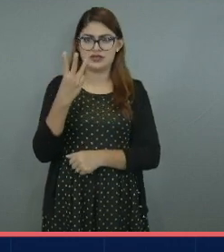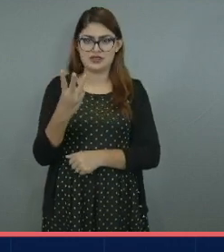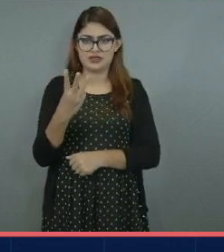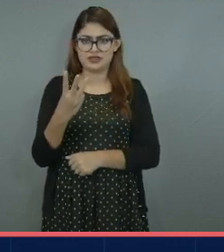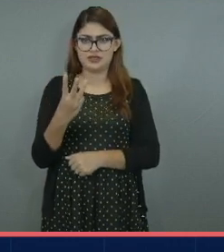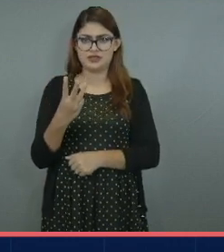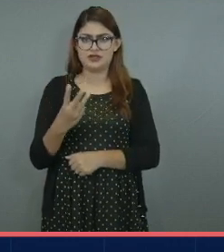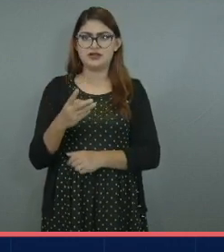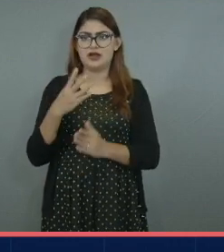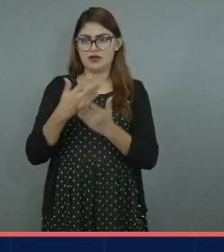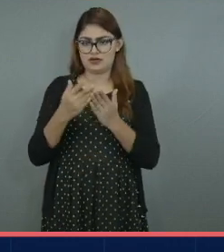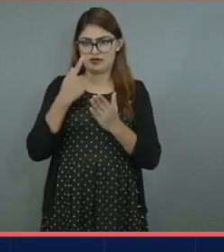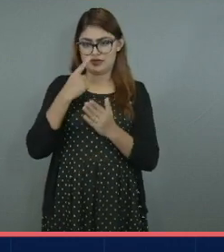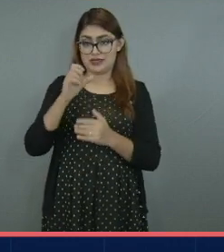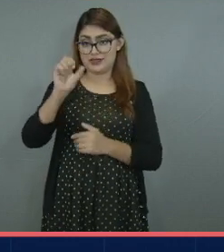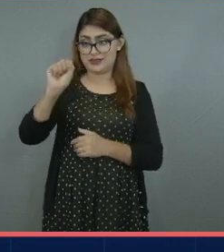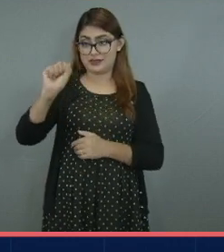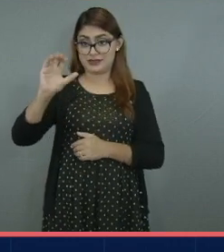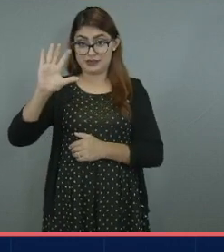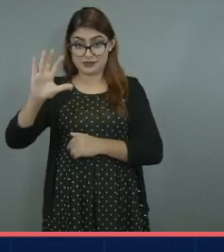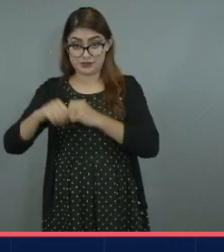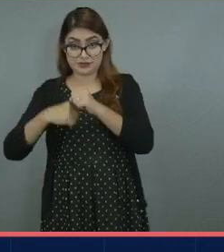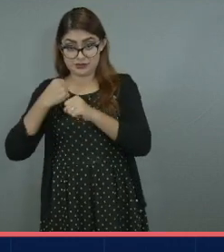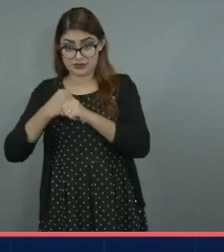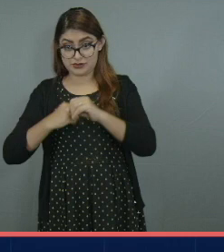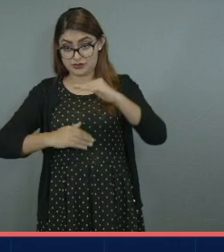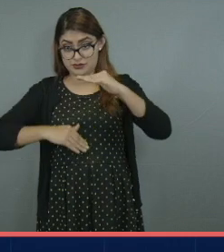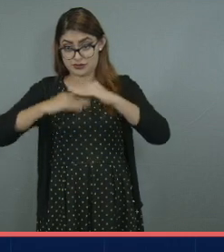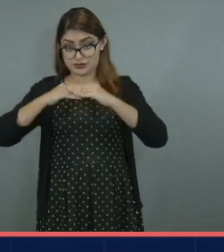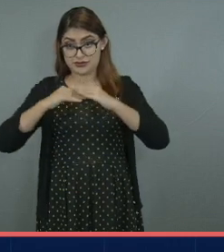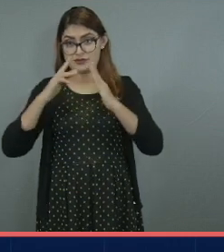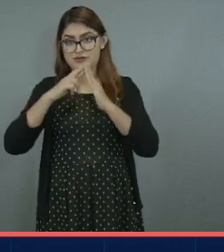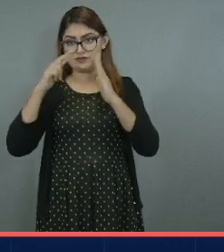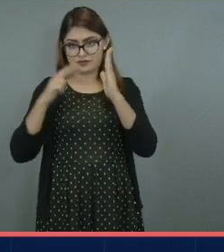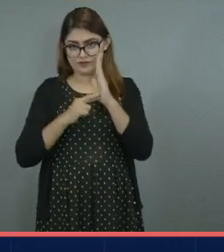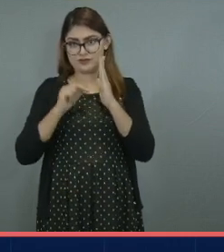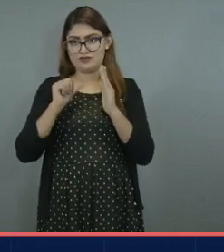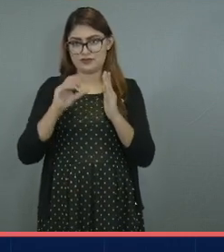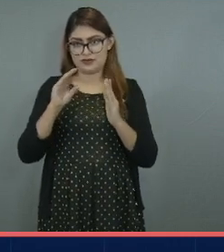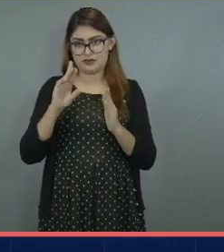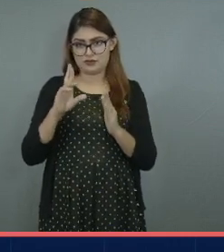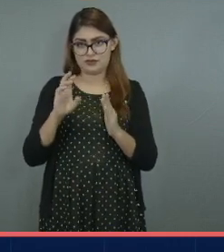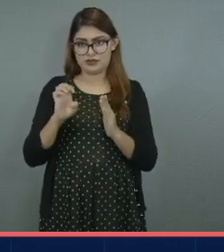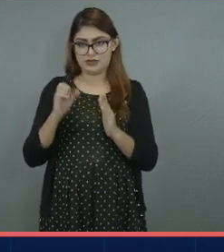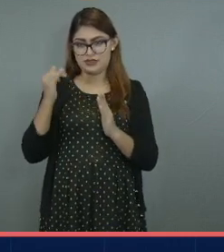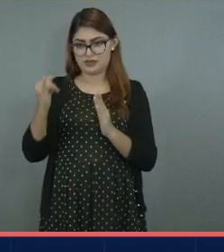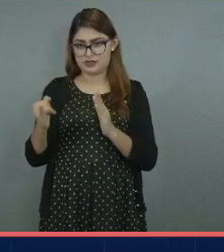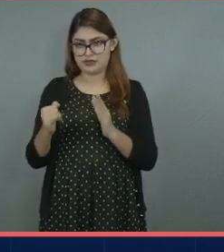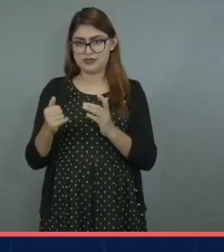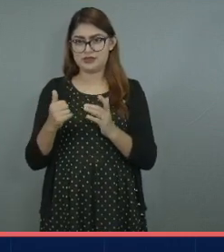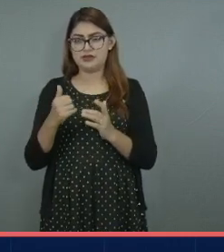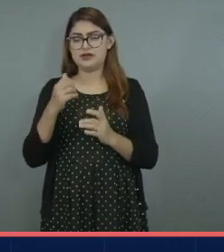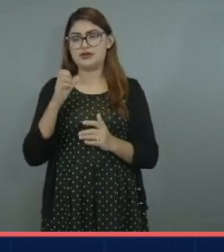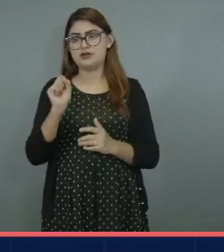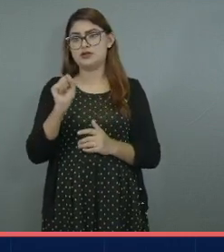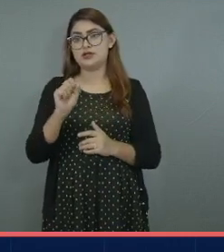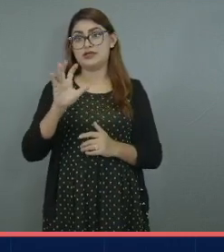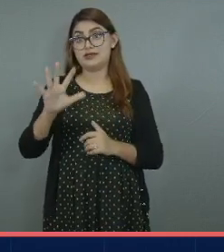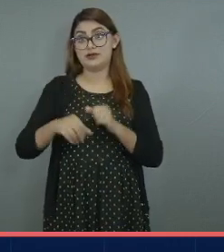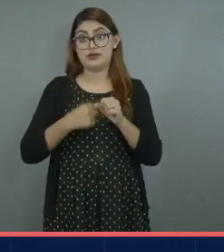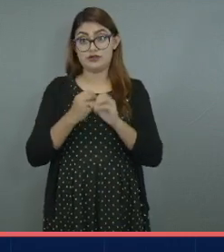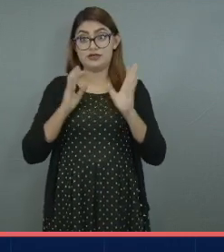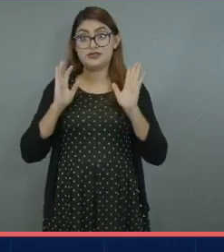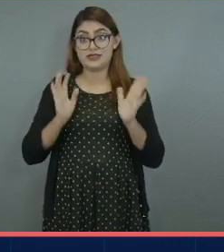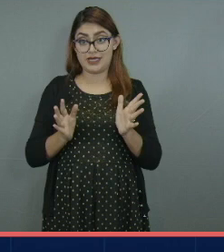resta rapidito, 65 años de edad, que es la regla de las Afores, ¿se acuerdan? Podemos sacar nuestro dinero hasta los 65 años de